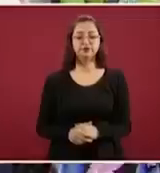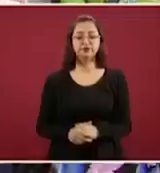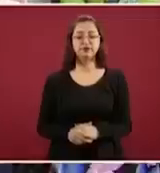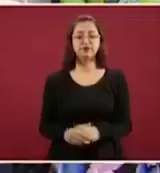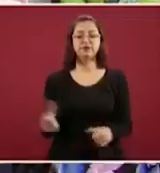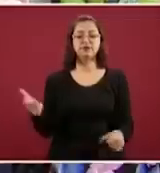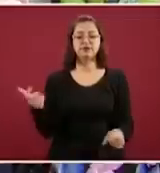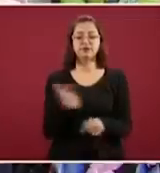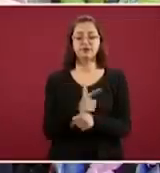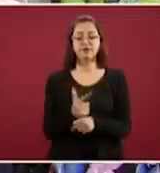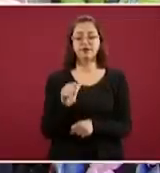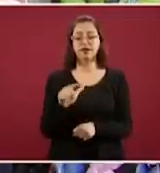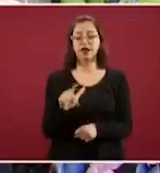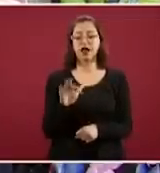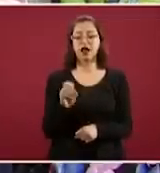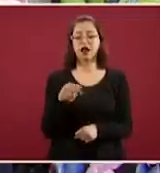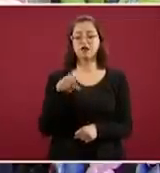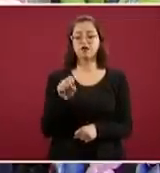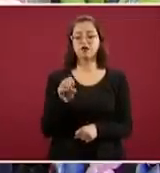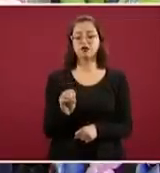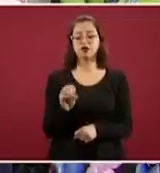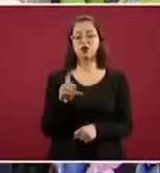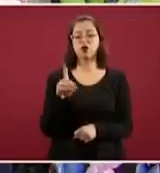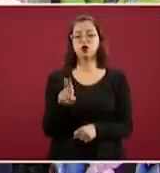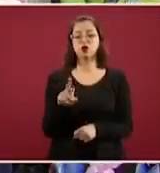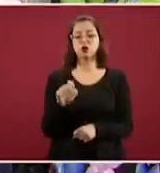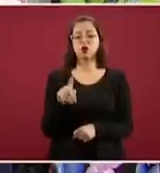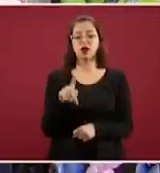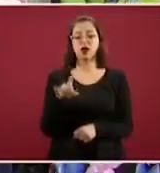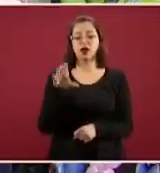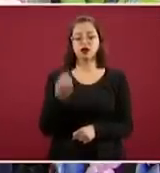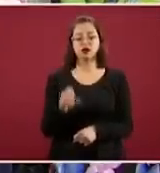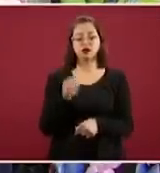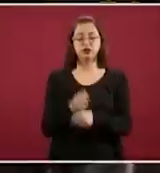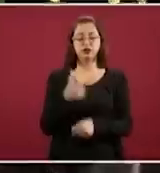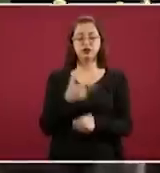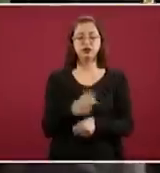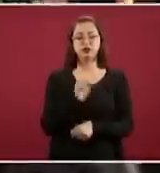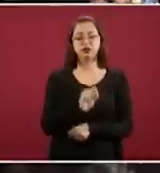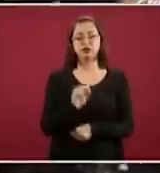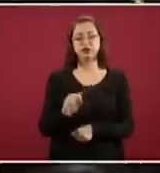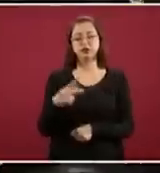El licenciado Alfonso Durazo, secretario de Seguridad Pública y Ciudadana.